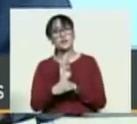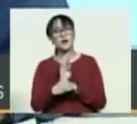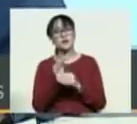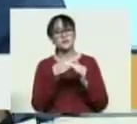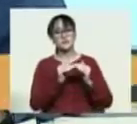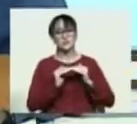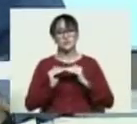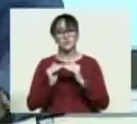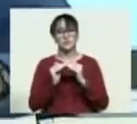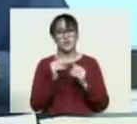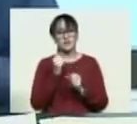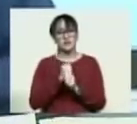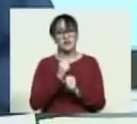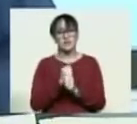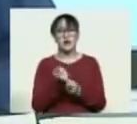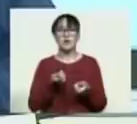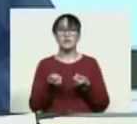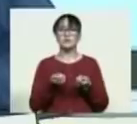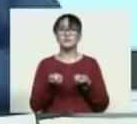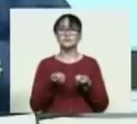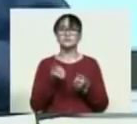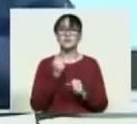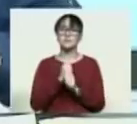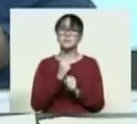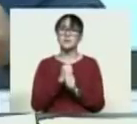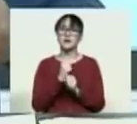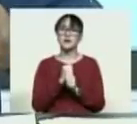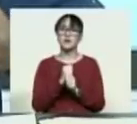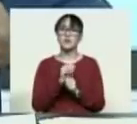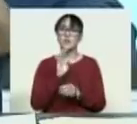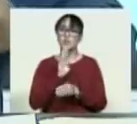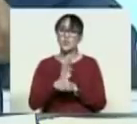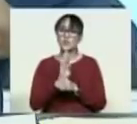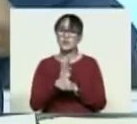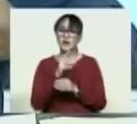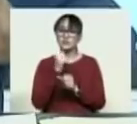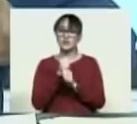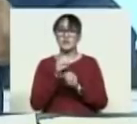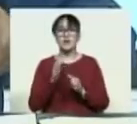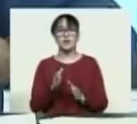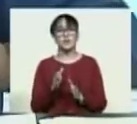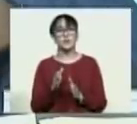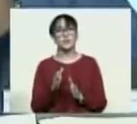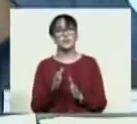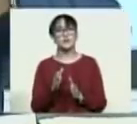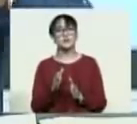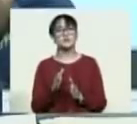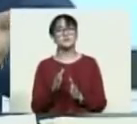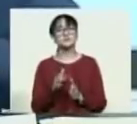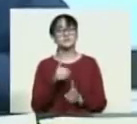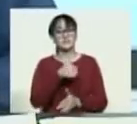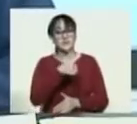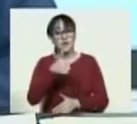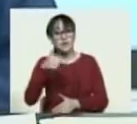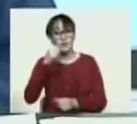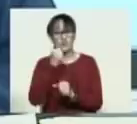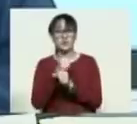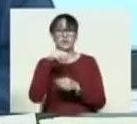la estabilidad del trabajo, cuidar las condiciones de los trabajadores y trabajadoras en su